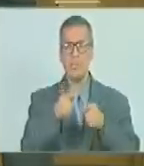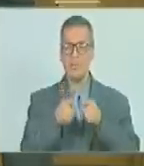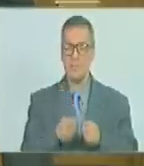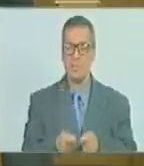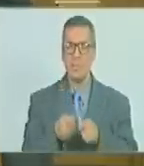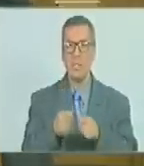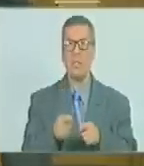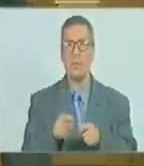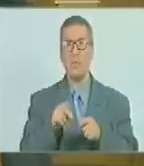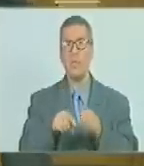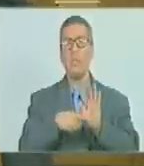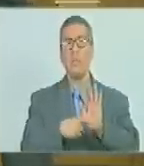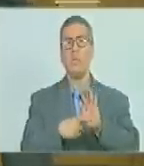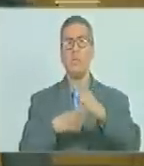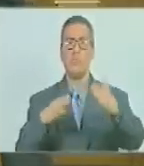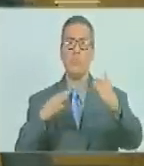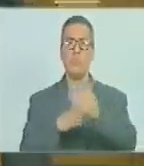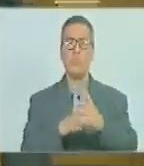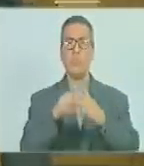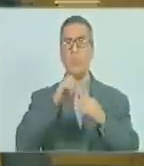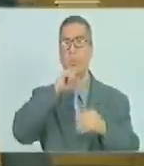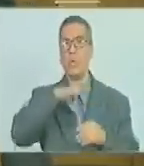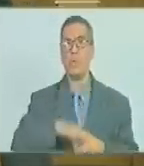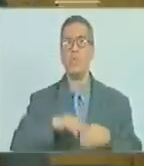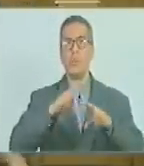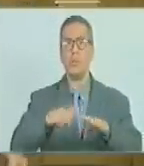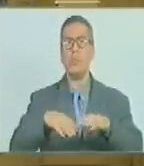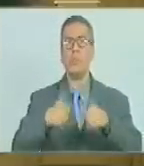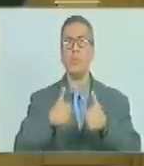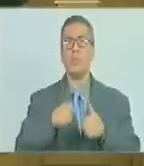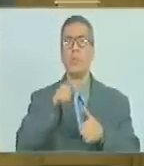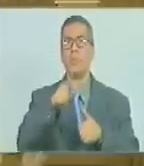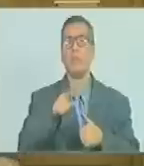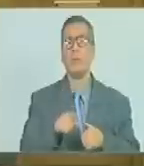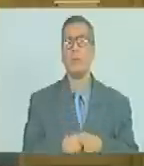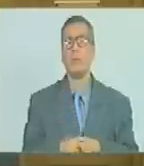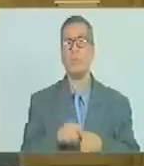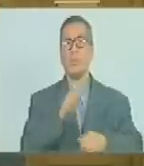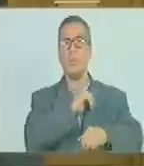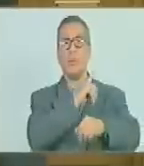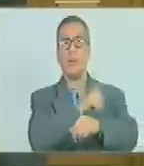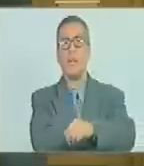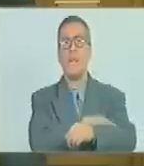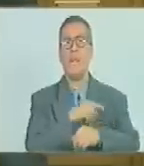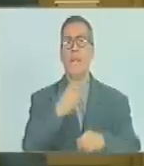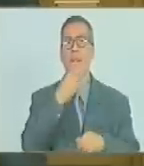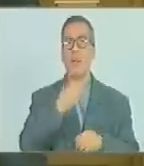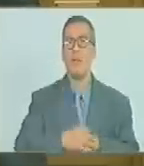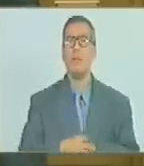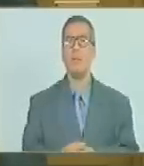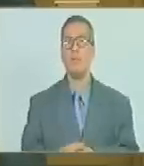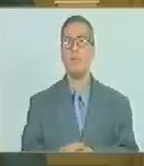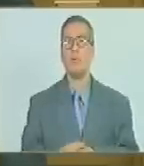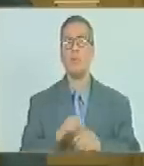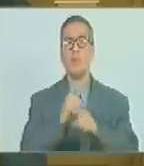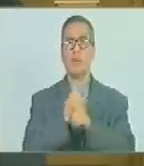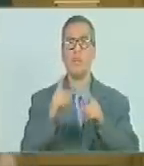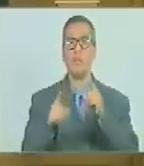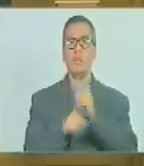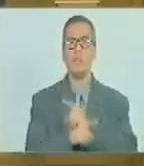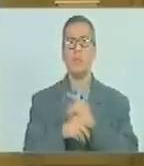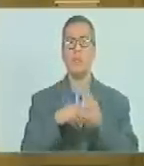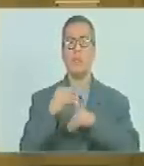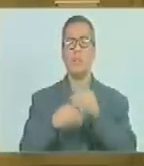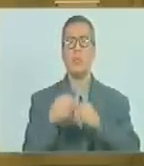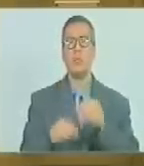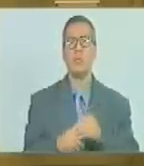tratar de ponerle un obstáculo histórico insalvable a esa fuerza inexorable de las transformaciones que se están